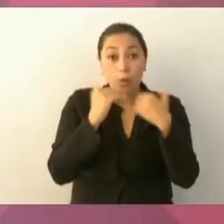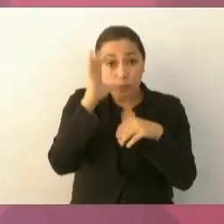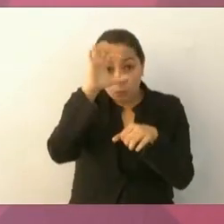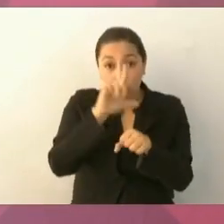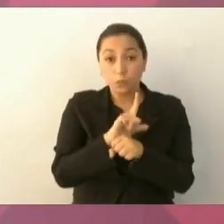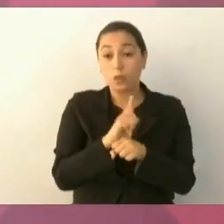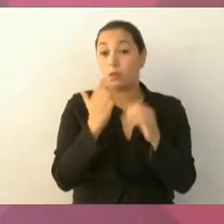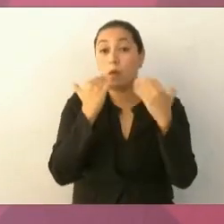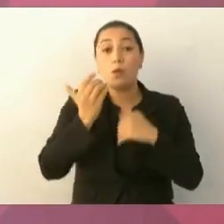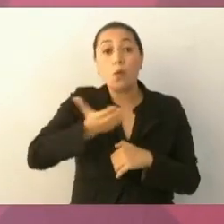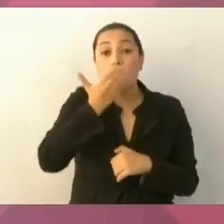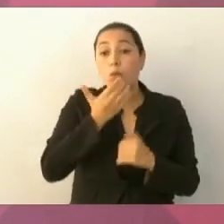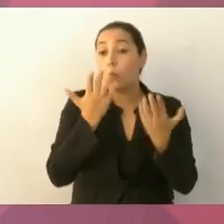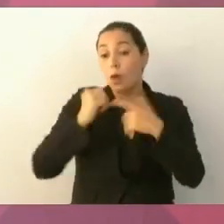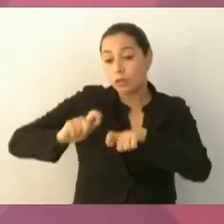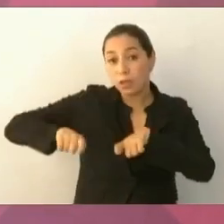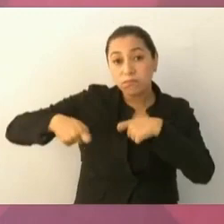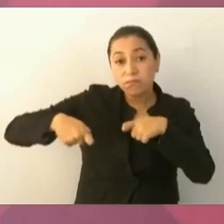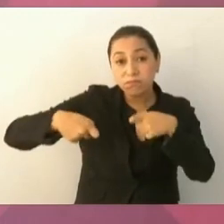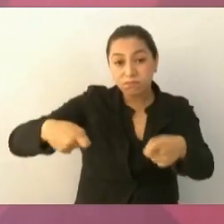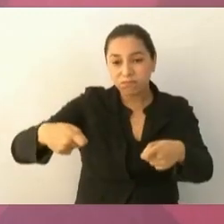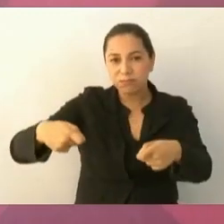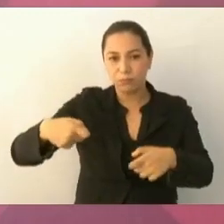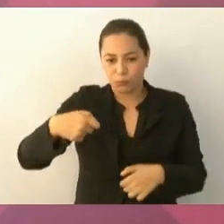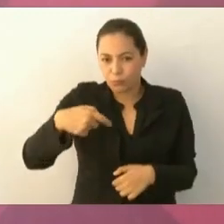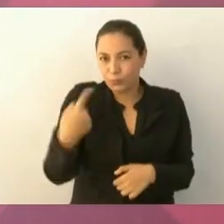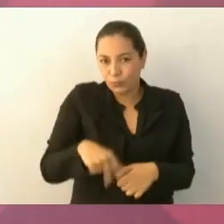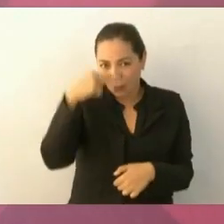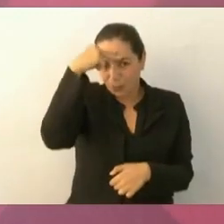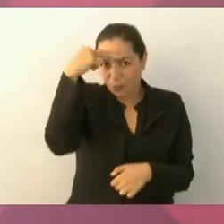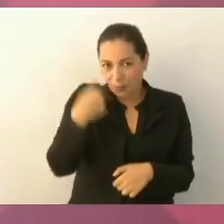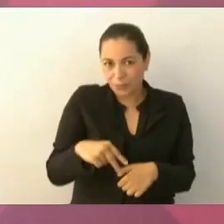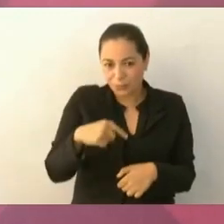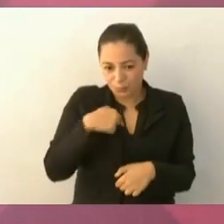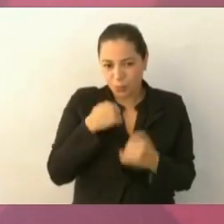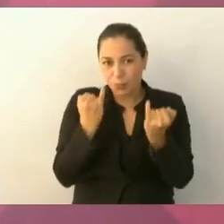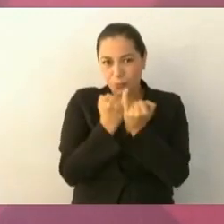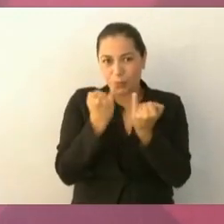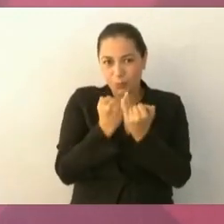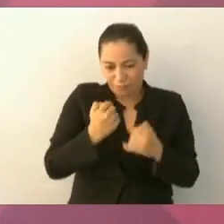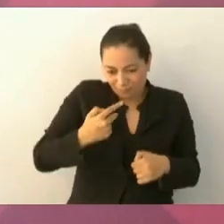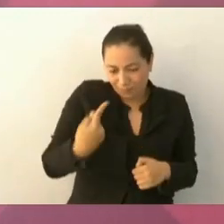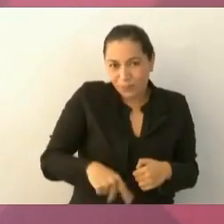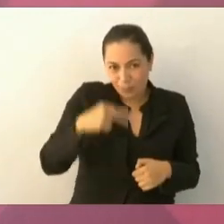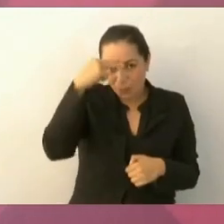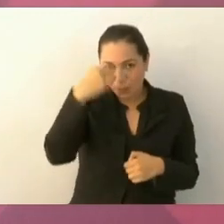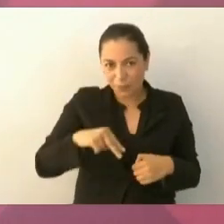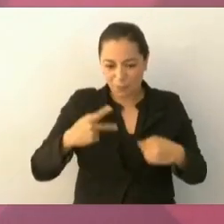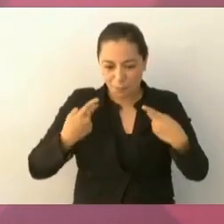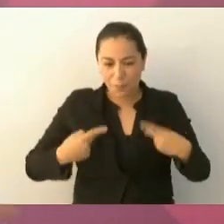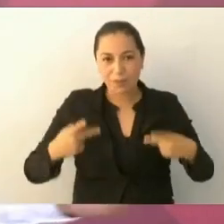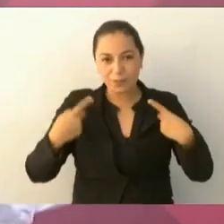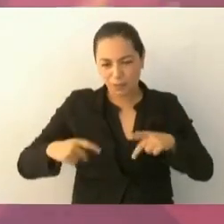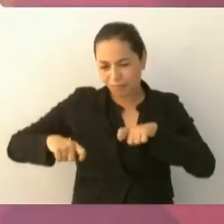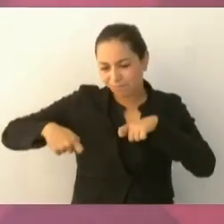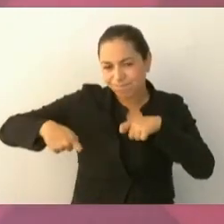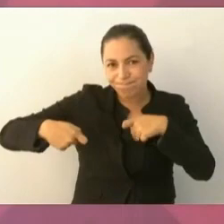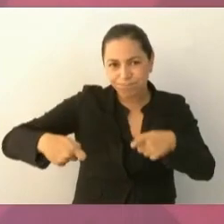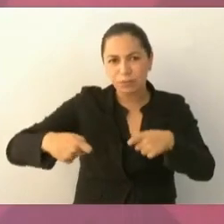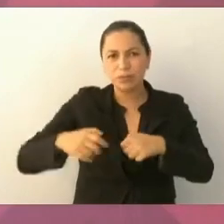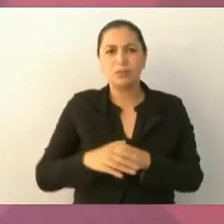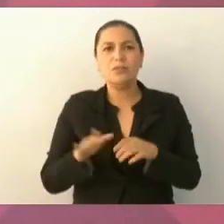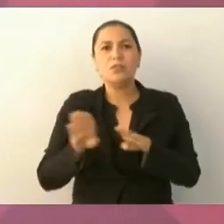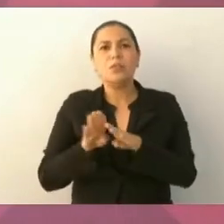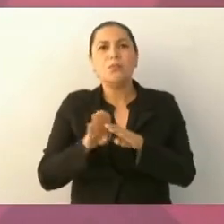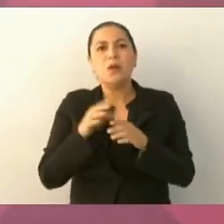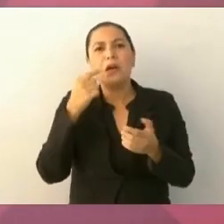las costumbres, sin las tradiciones que tenemos nosotros, los mexicanos. Se van a buscarse la